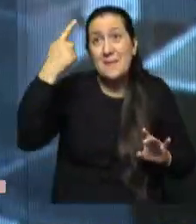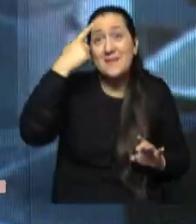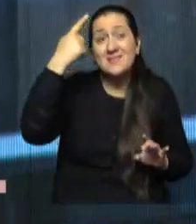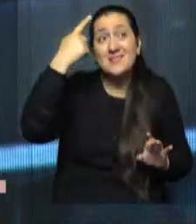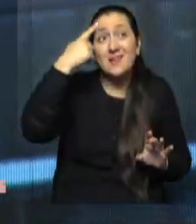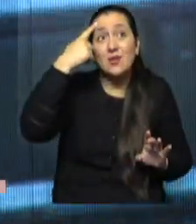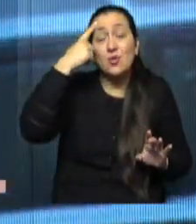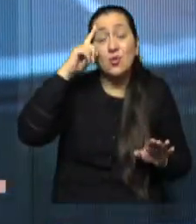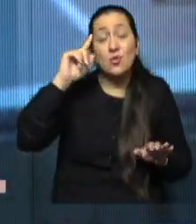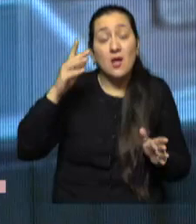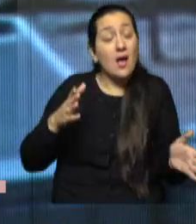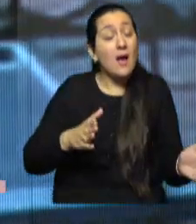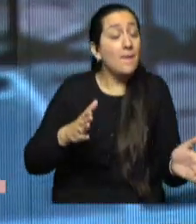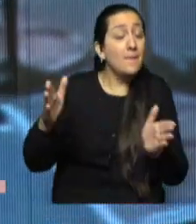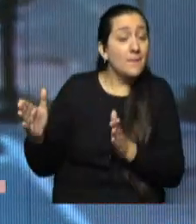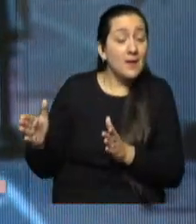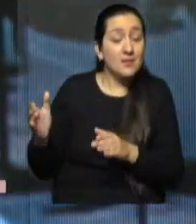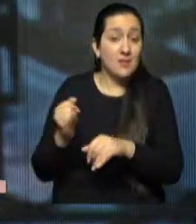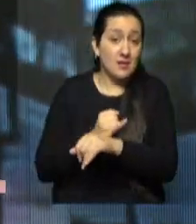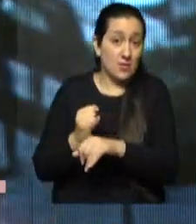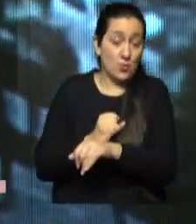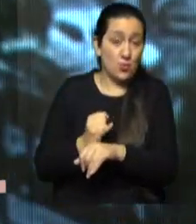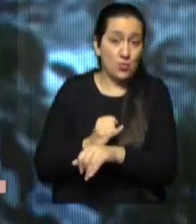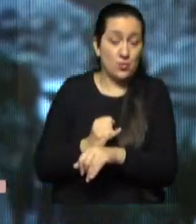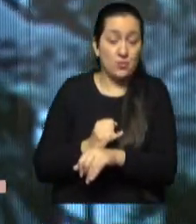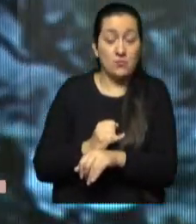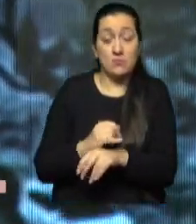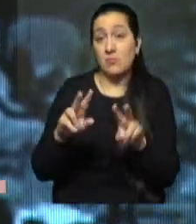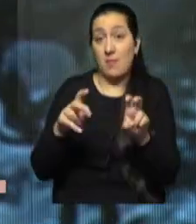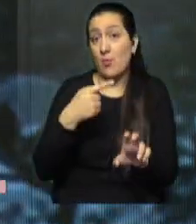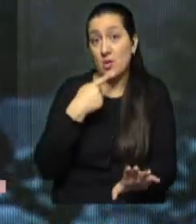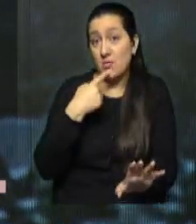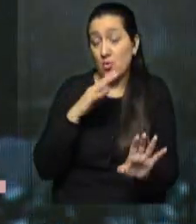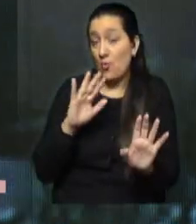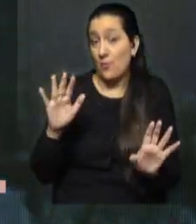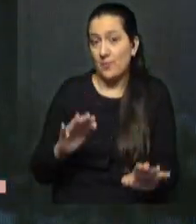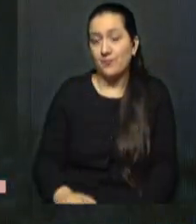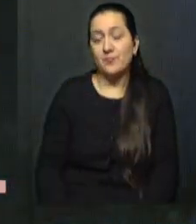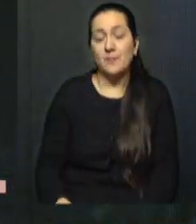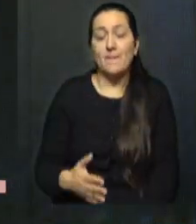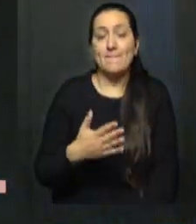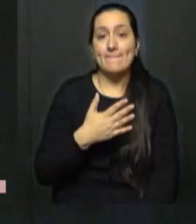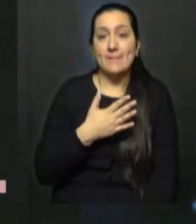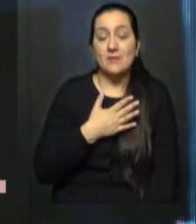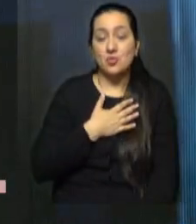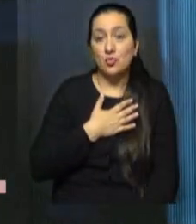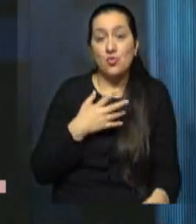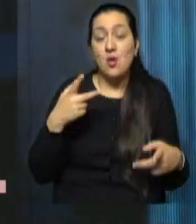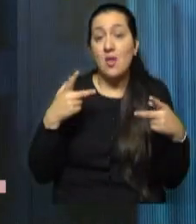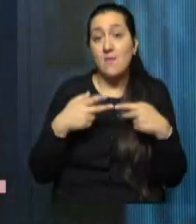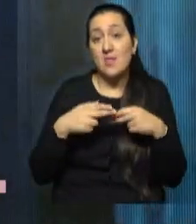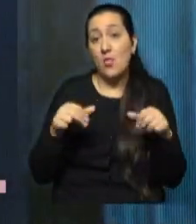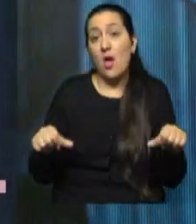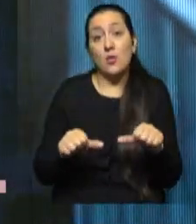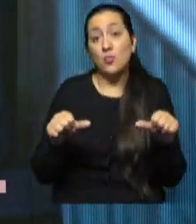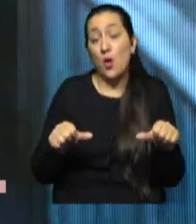por fuera de del instituto y ya a nivel político este en mi caso estoy restringido a actuar